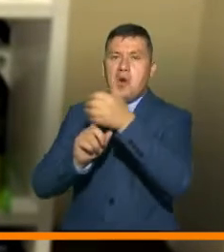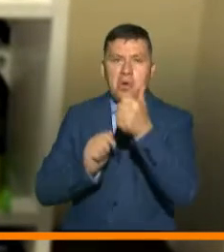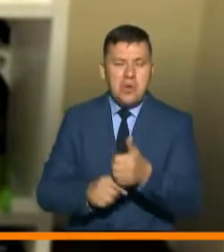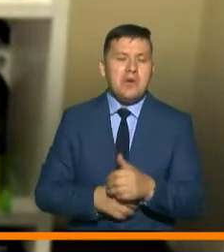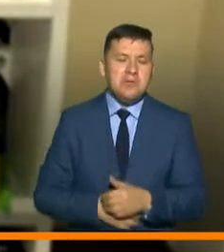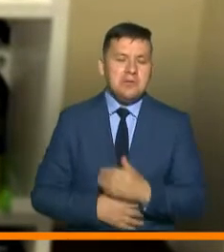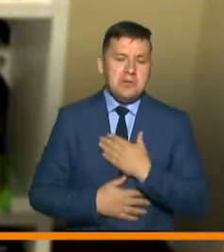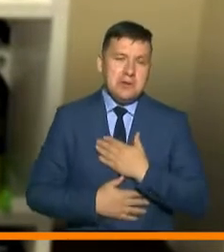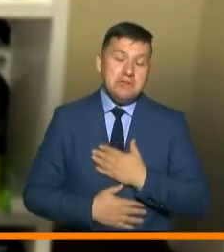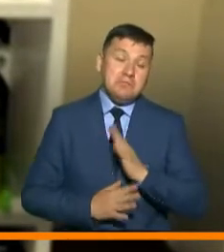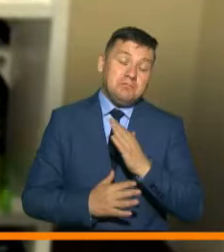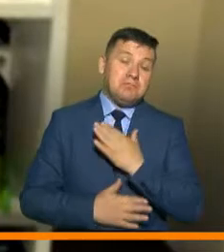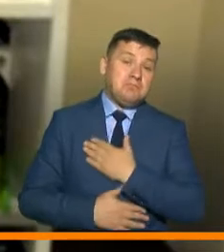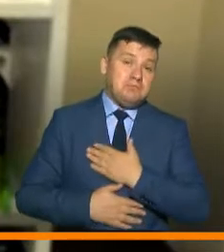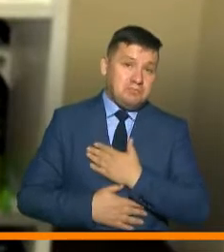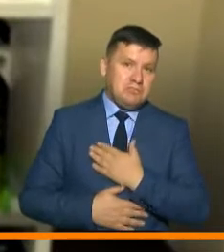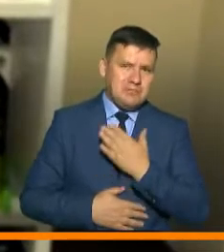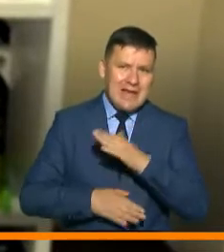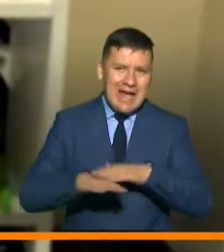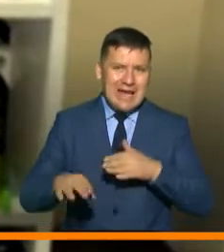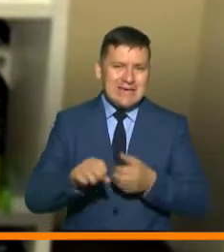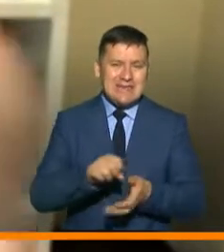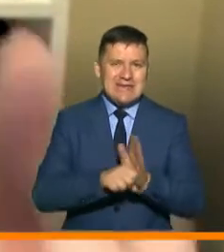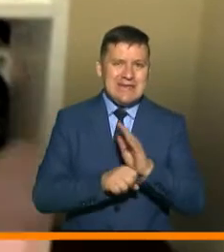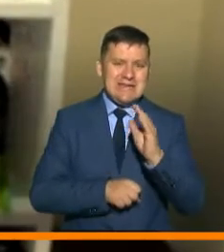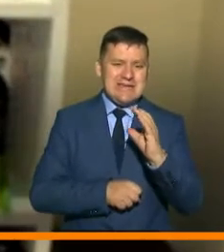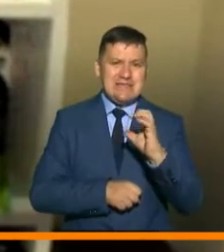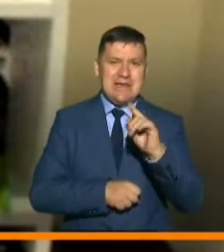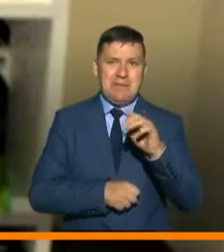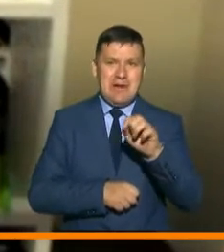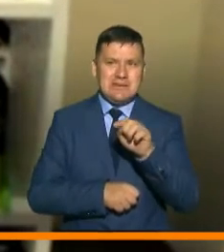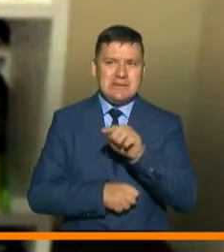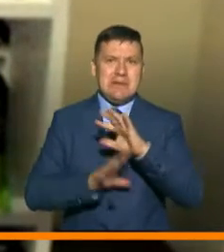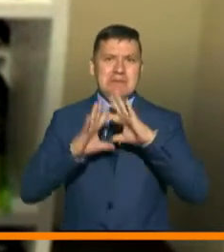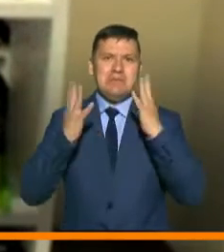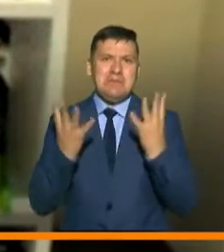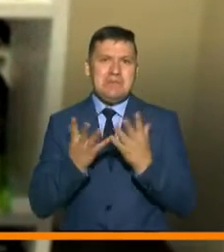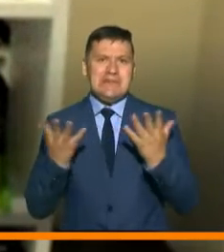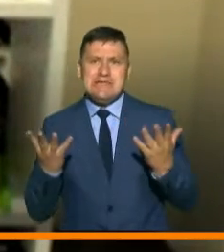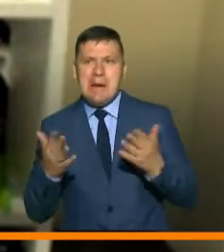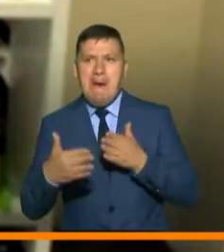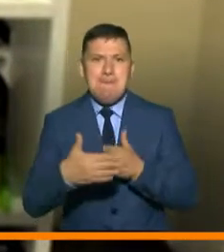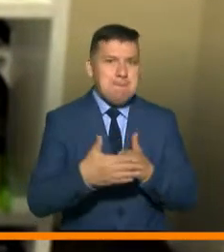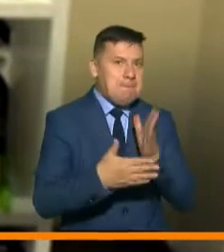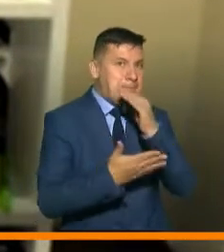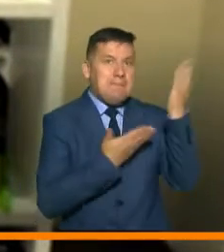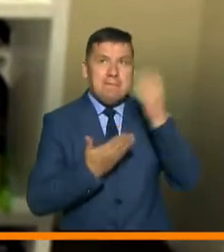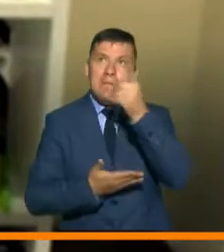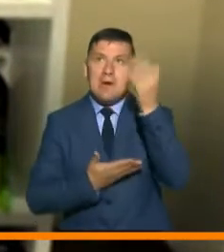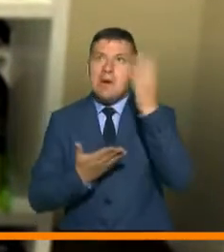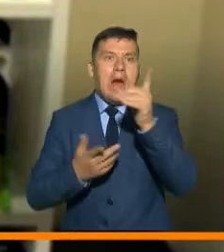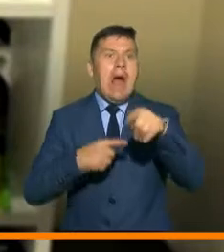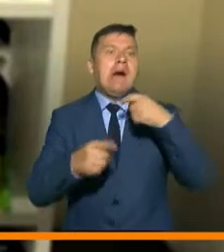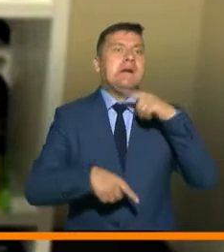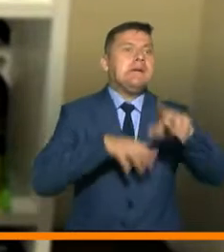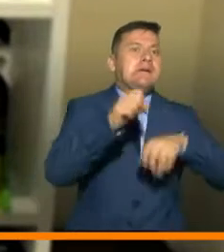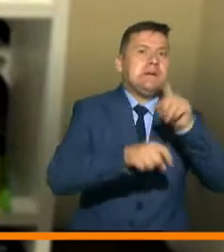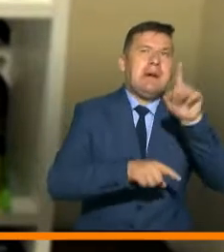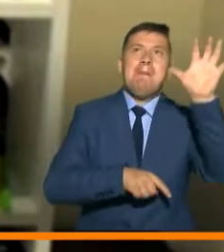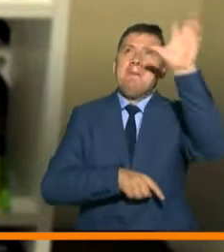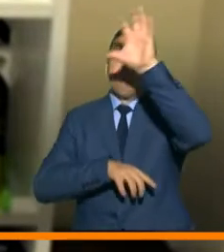desafortunadamente el acceso a las vacunas en todo el mundo está muy limitado todavía y